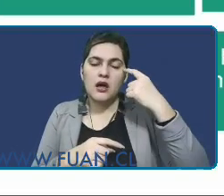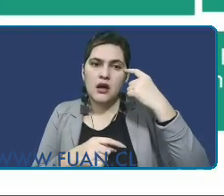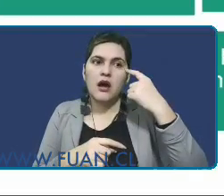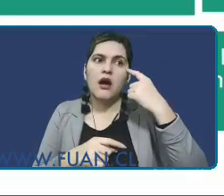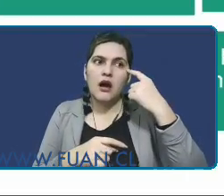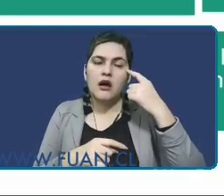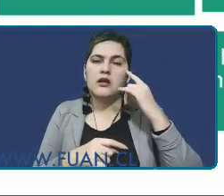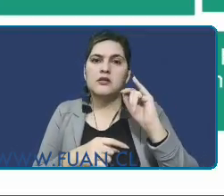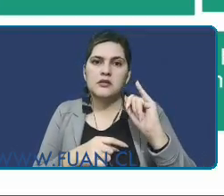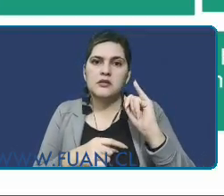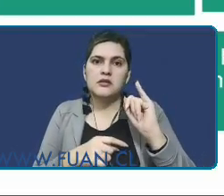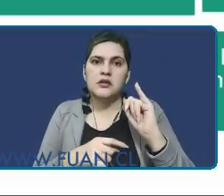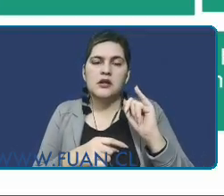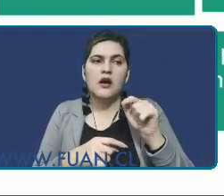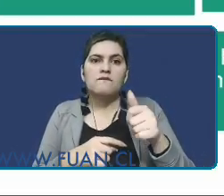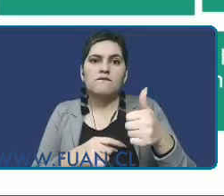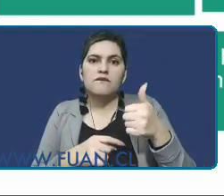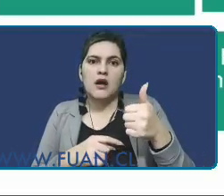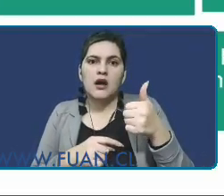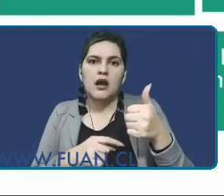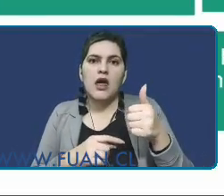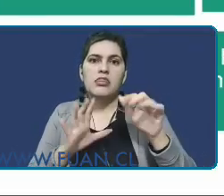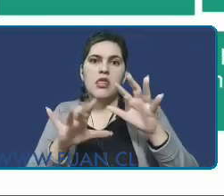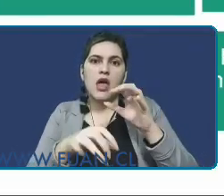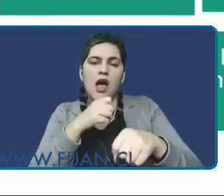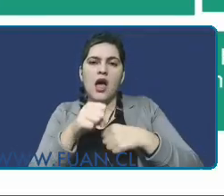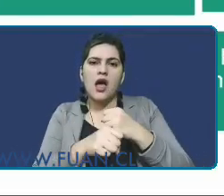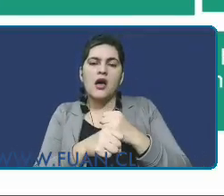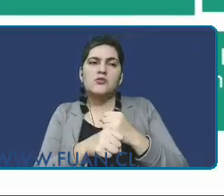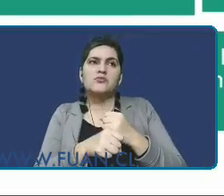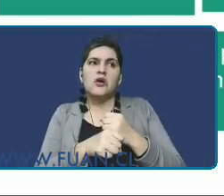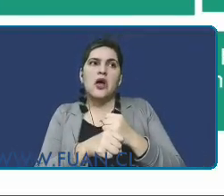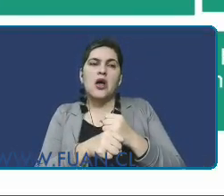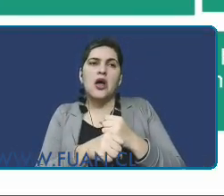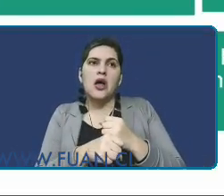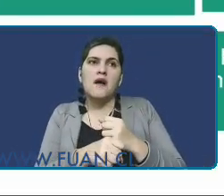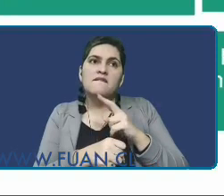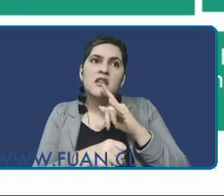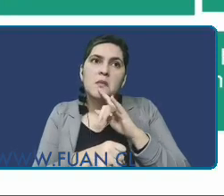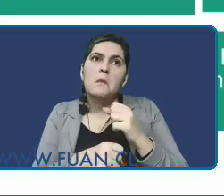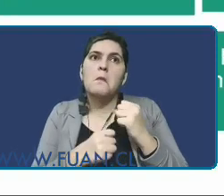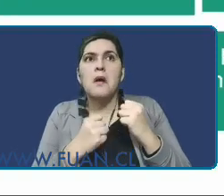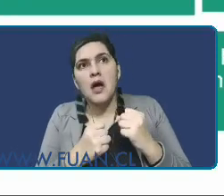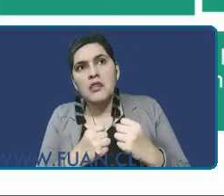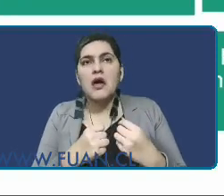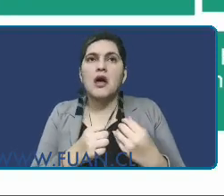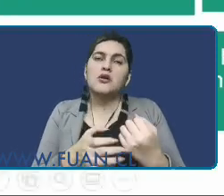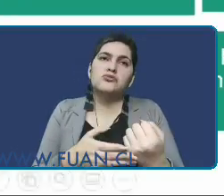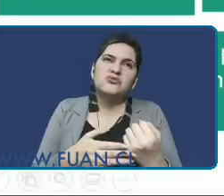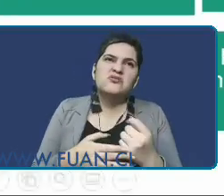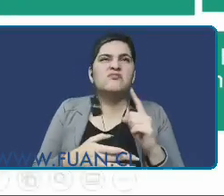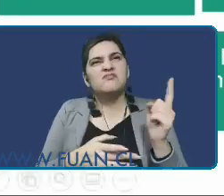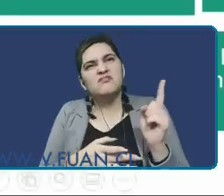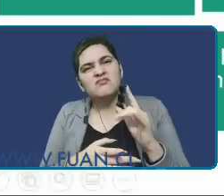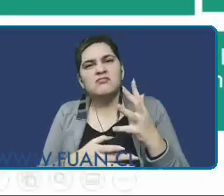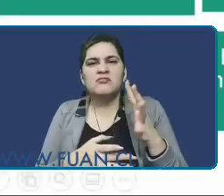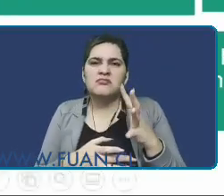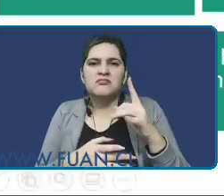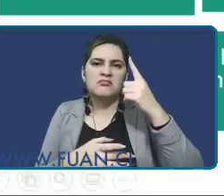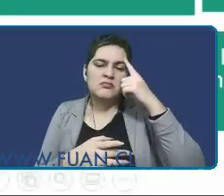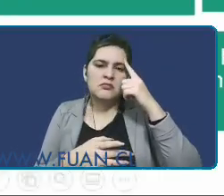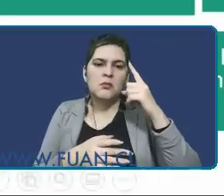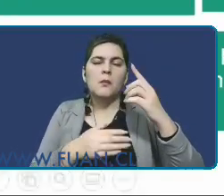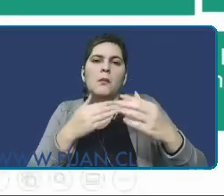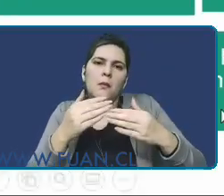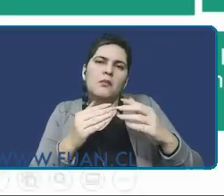vitaminas son buenas, y hace 10 años atrás decíamos, sí, en general las vitaminas pueden ayudar, pero no tanto, pero nos podemos demorar entonces a lo